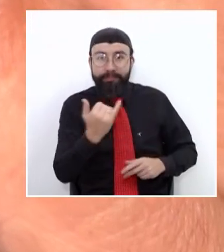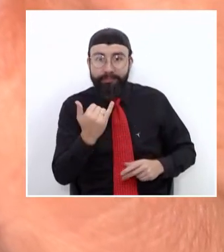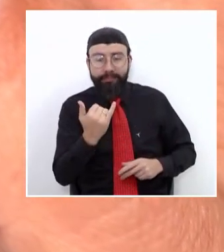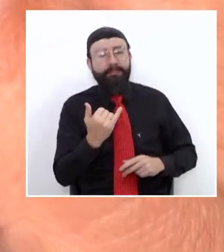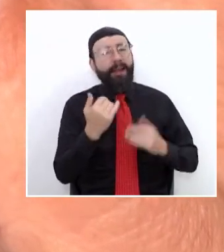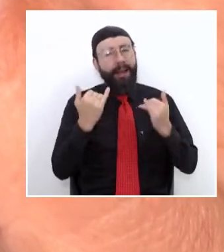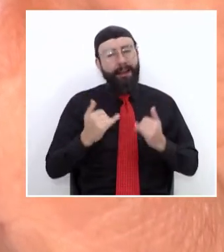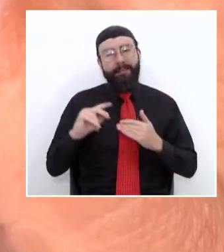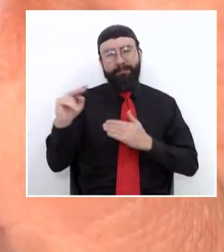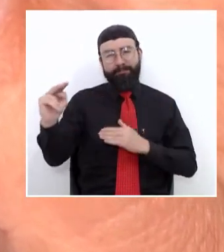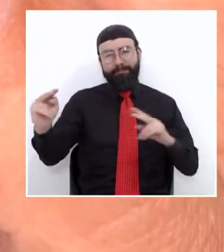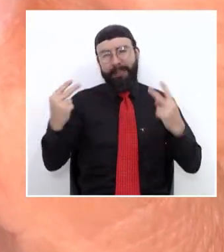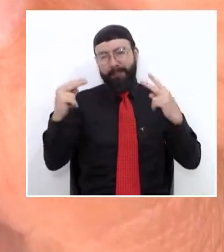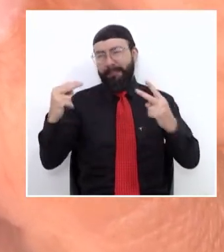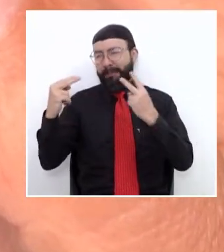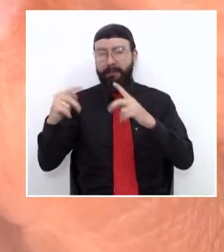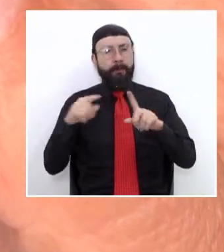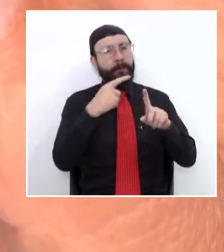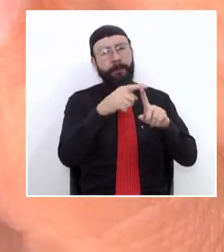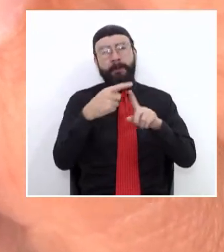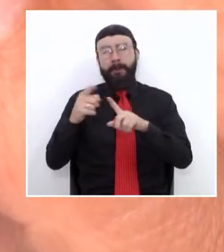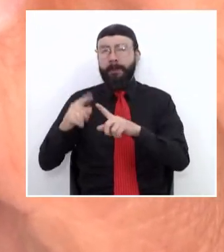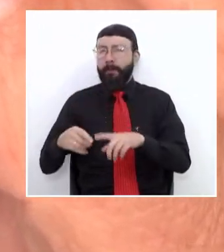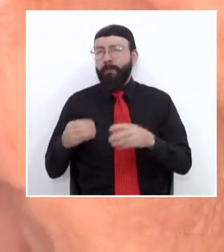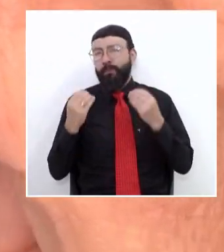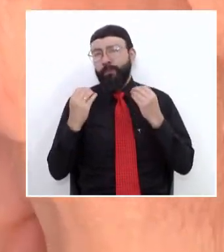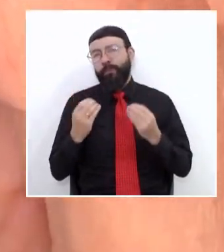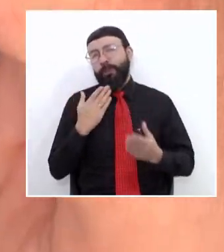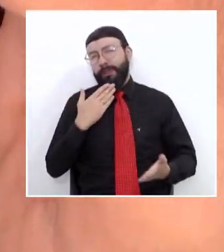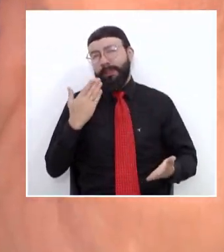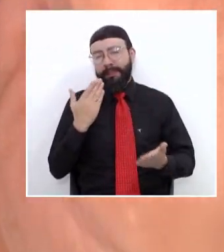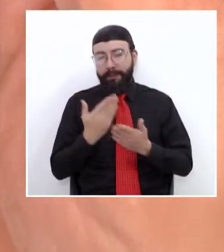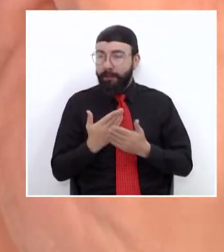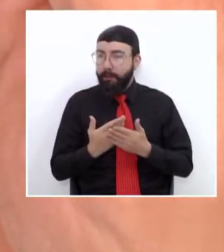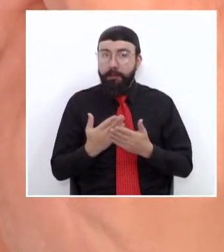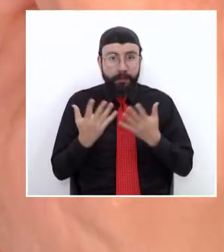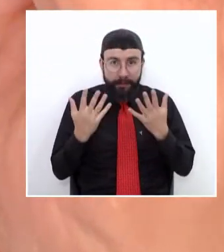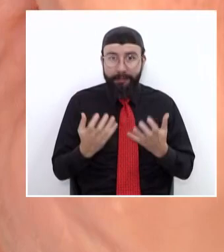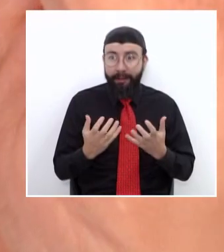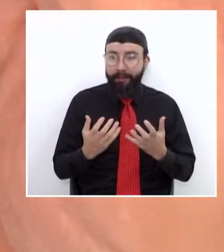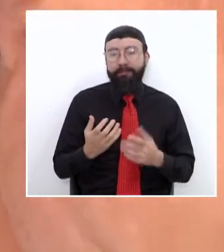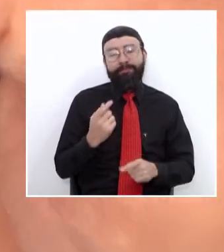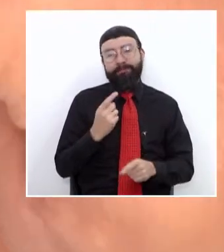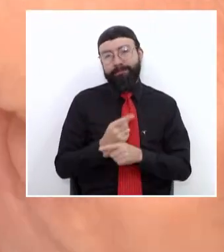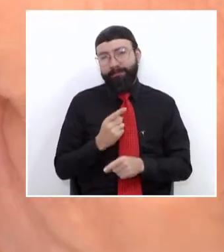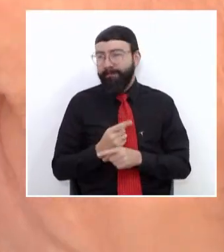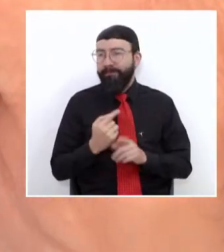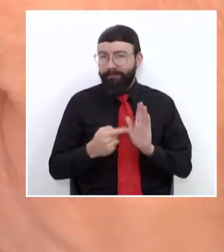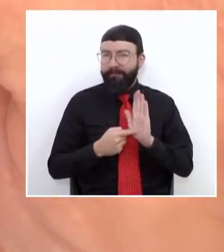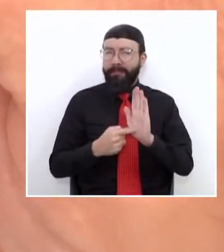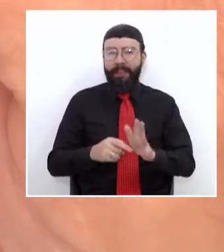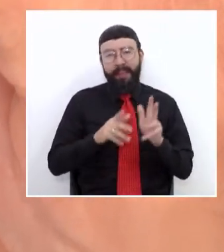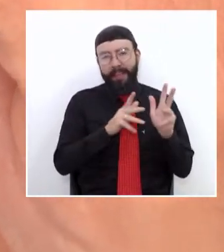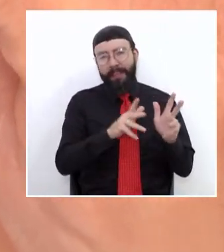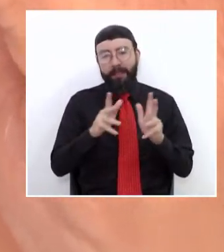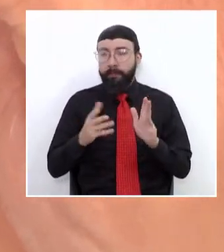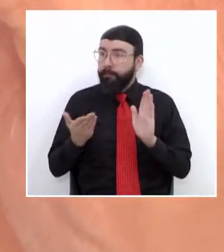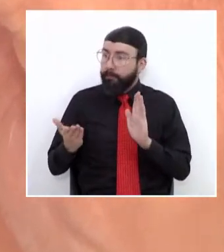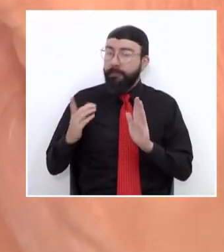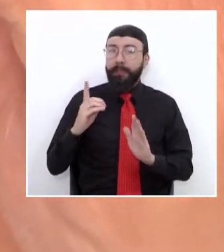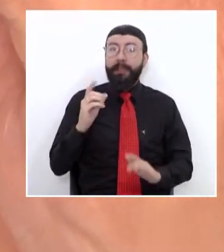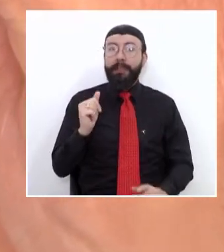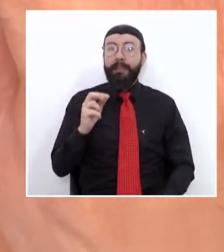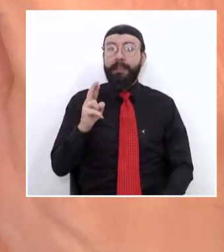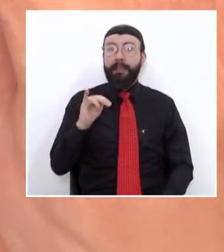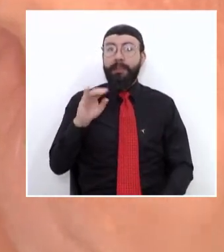viendo en este momento en otros países, mil y mil gracias. Finalmente lo que queremos hacer es educación. Ahí está Darío Gómez que hacía